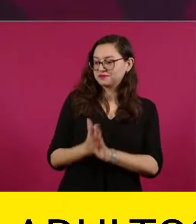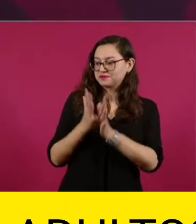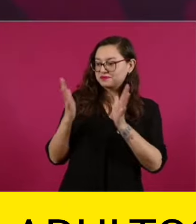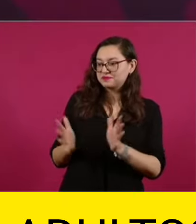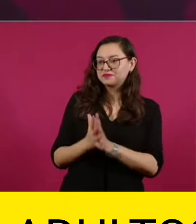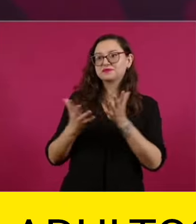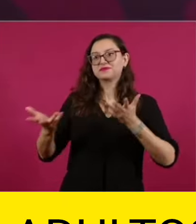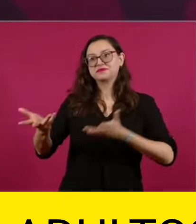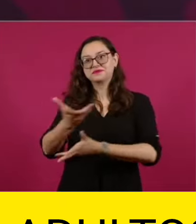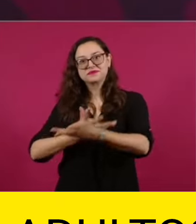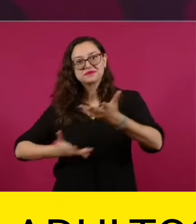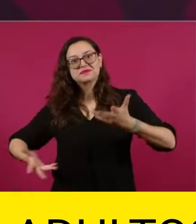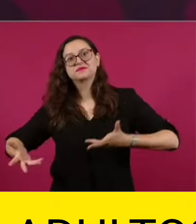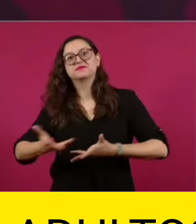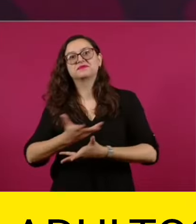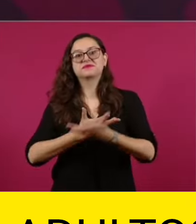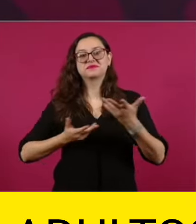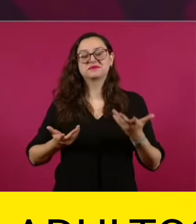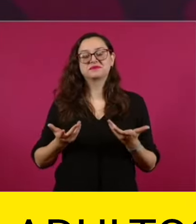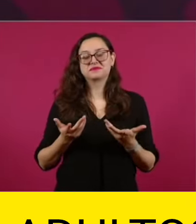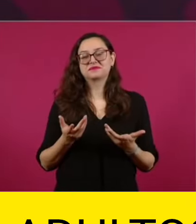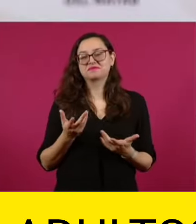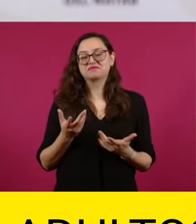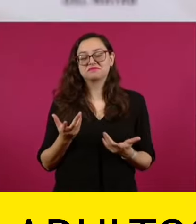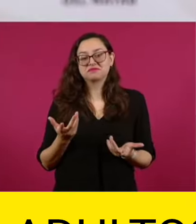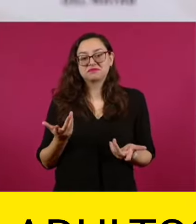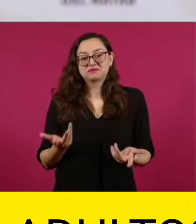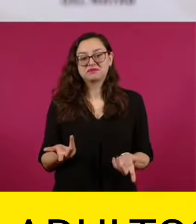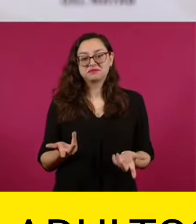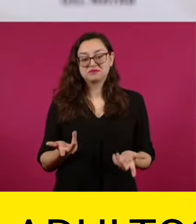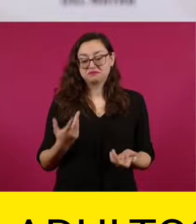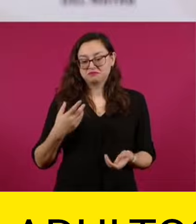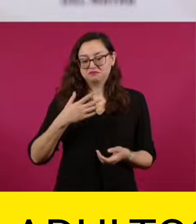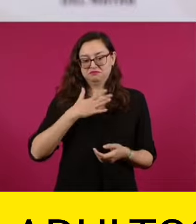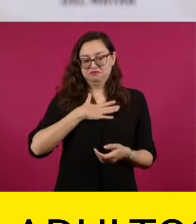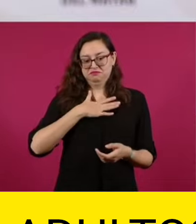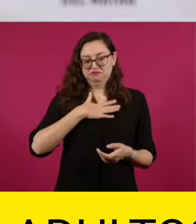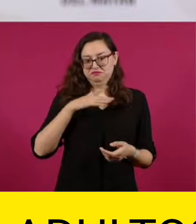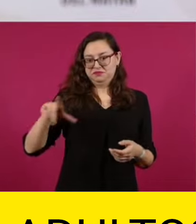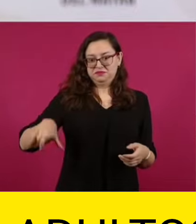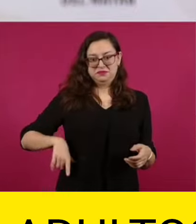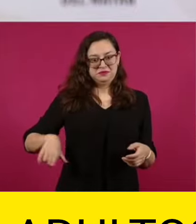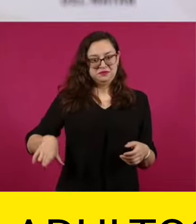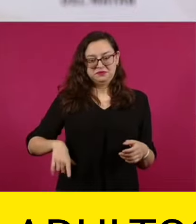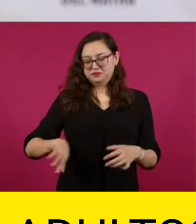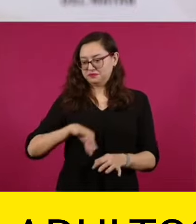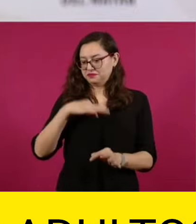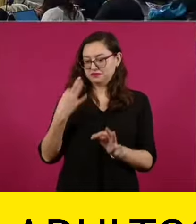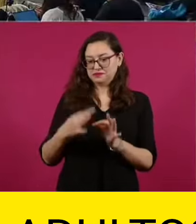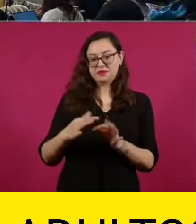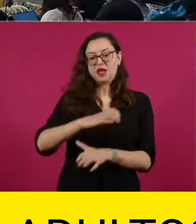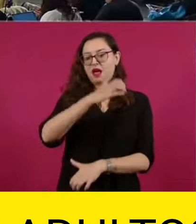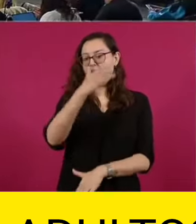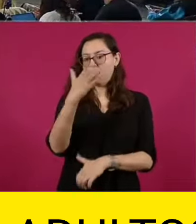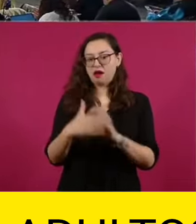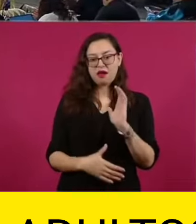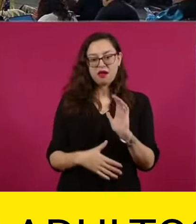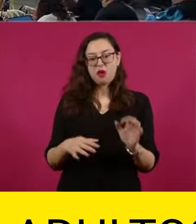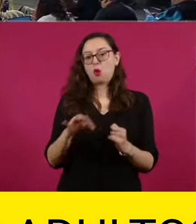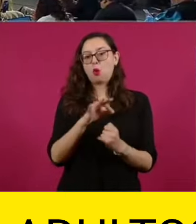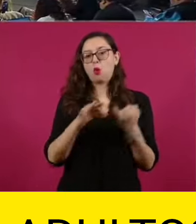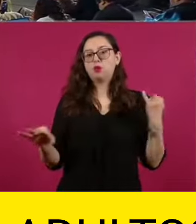porque en lo que corresponde a nosotros ya es el último grito, pero además es